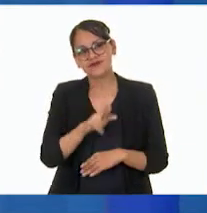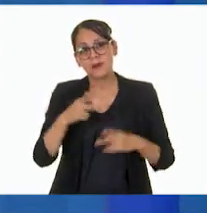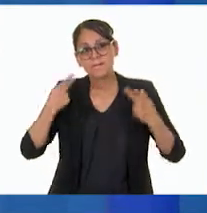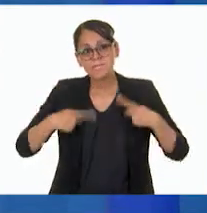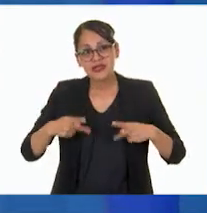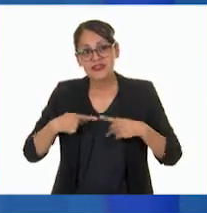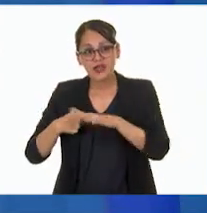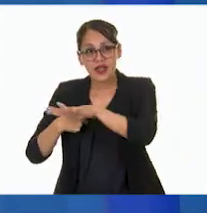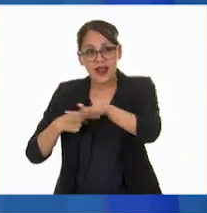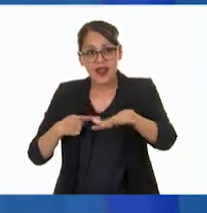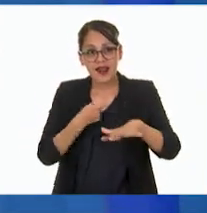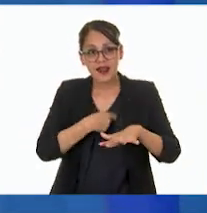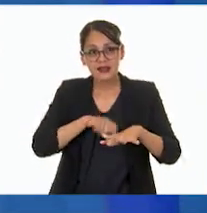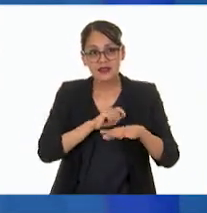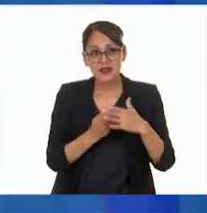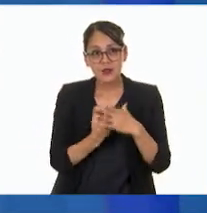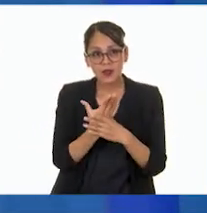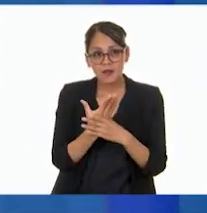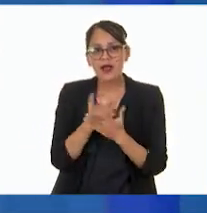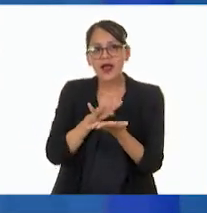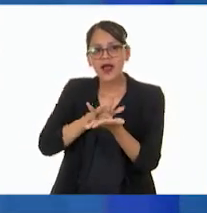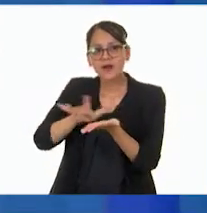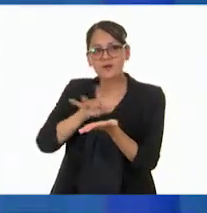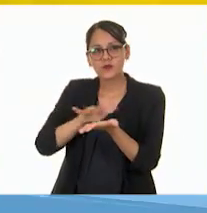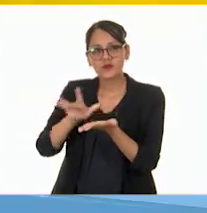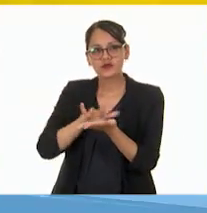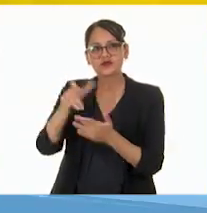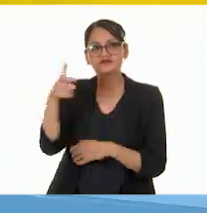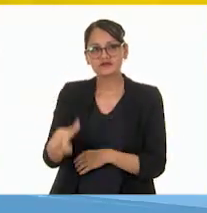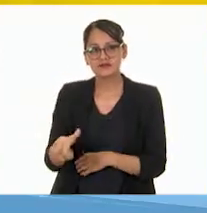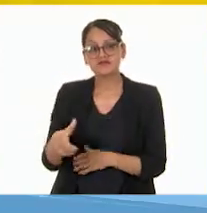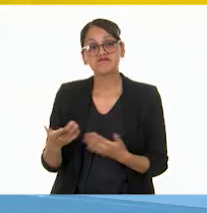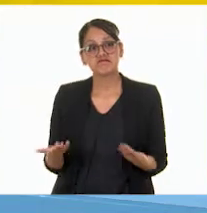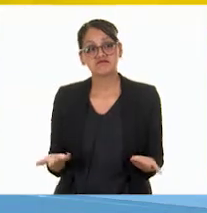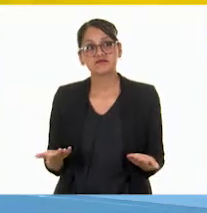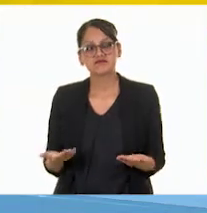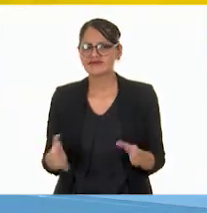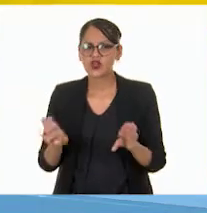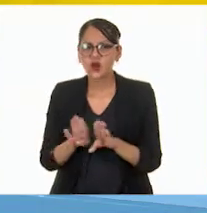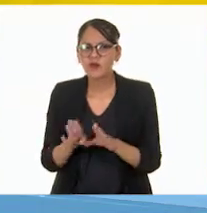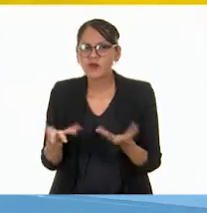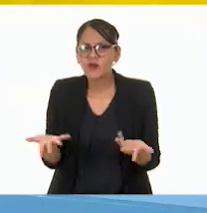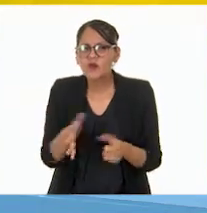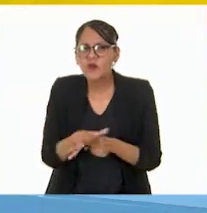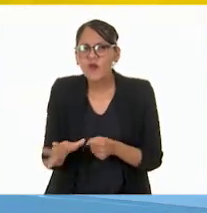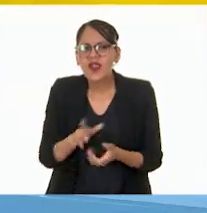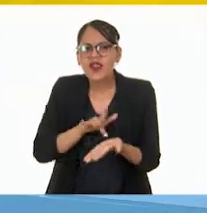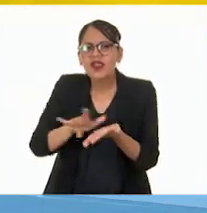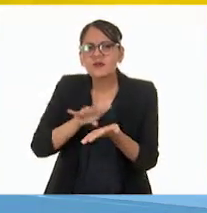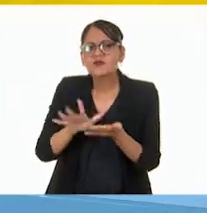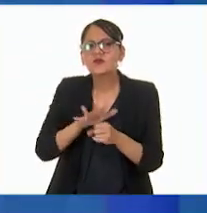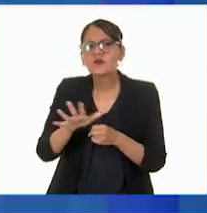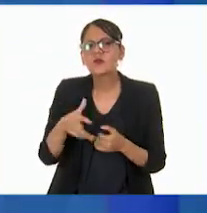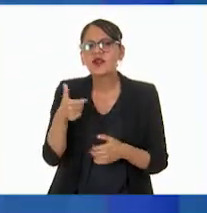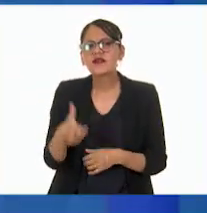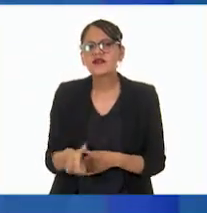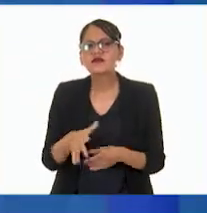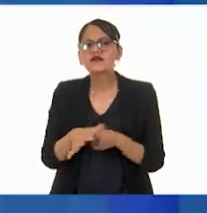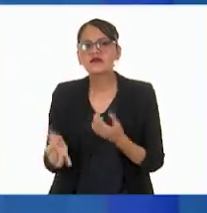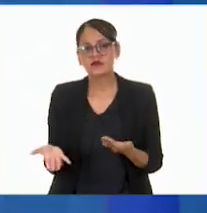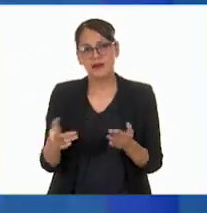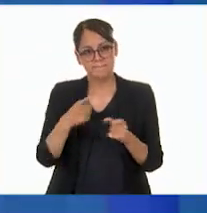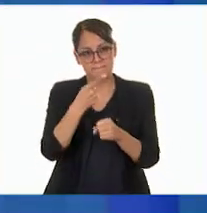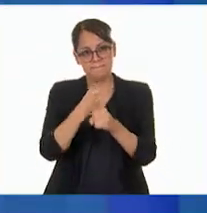Nueva España le daba muchas riquezas a la iglesia. ¿Cómo qué tipo de riquezas, maestra? Pues